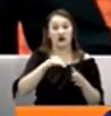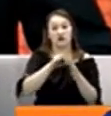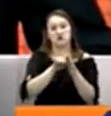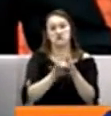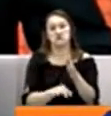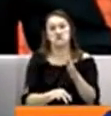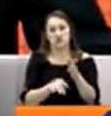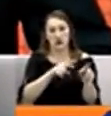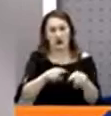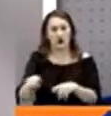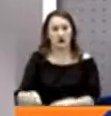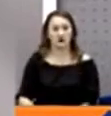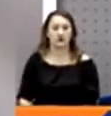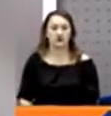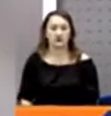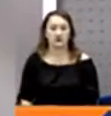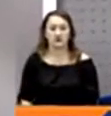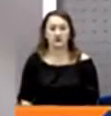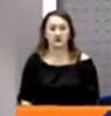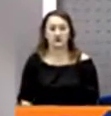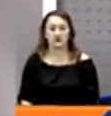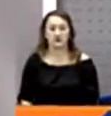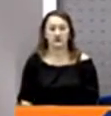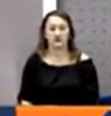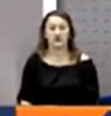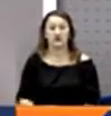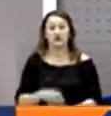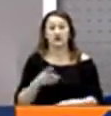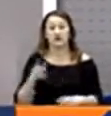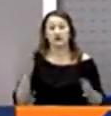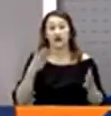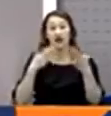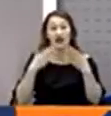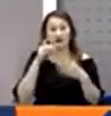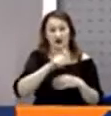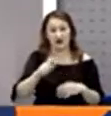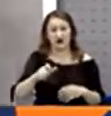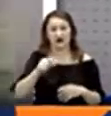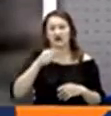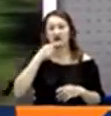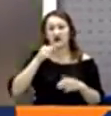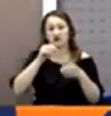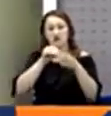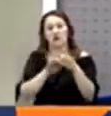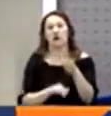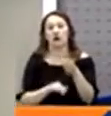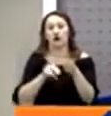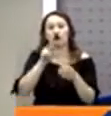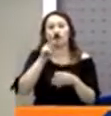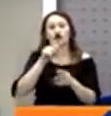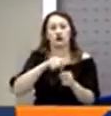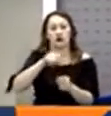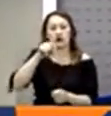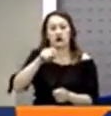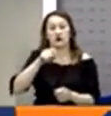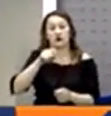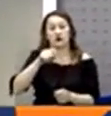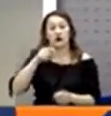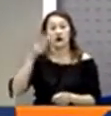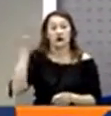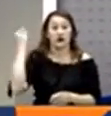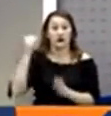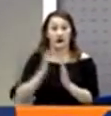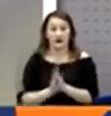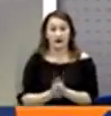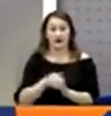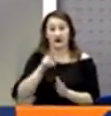sectores. Según los campesinos, la disminución es de más de 2 metros. En diciembre el agua sobrepasaba los 7 metros.